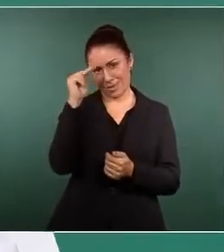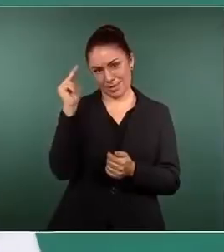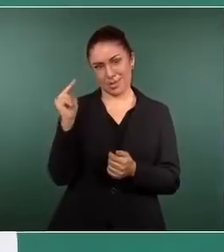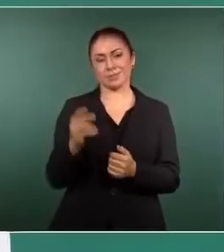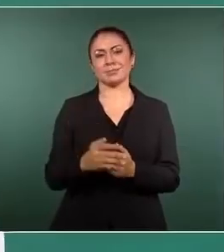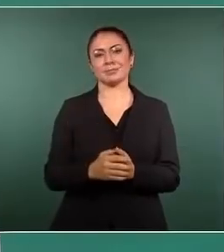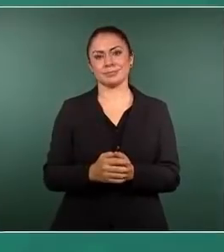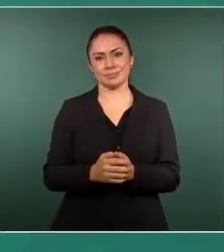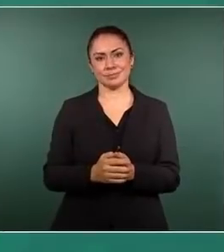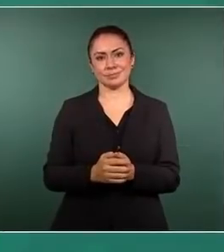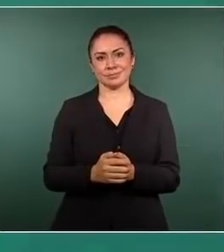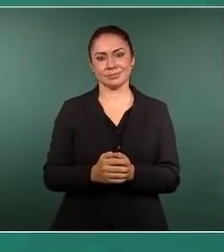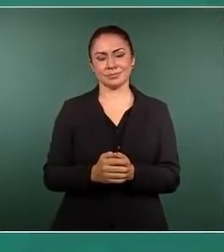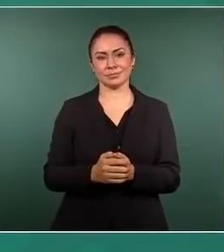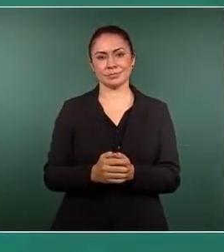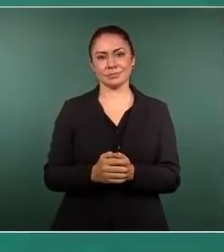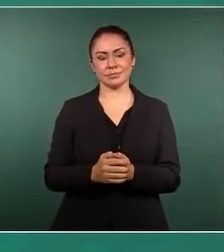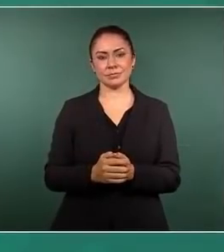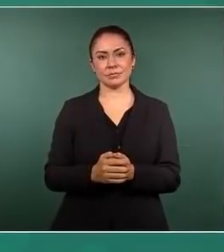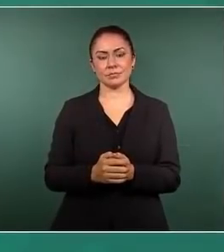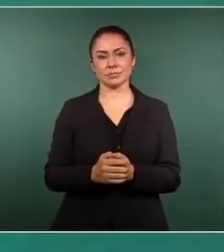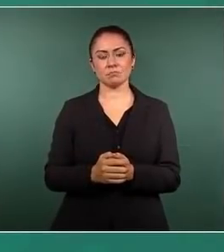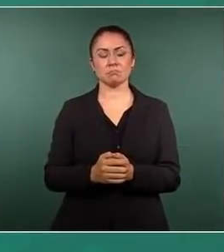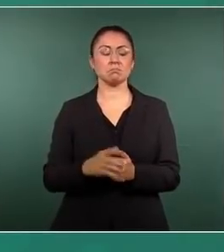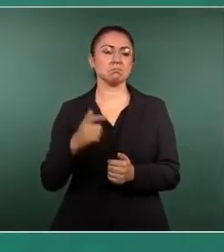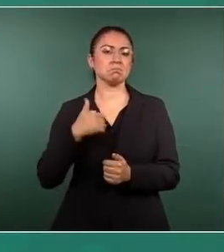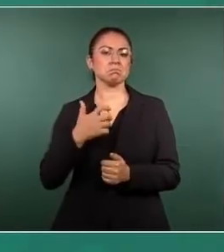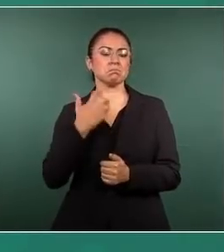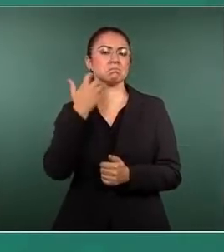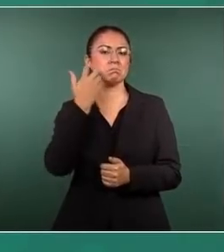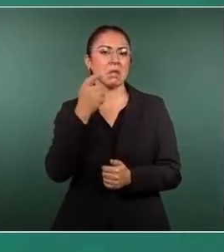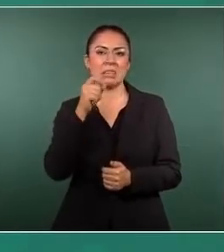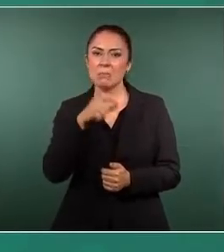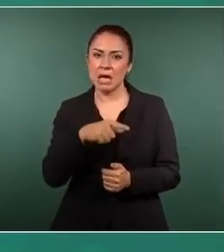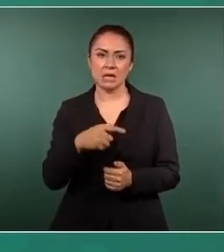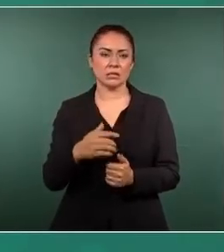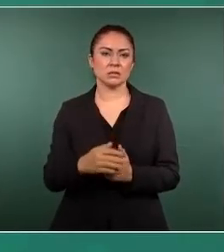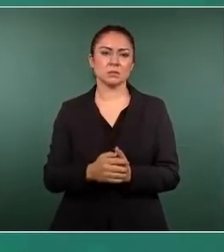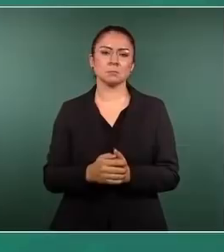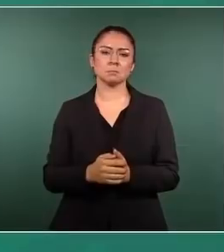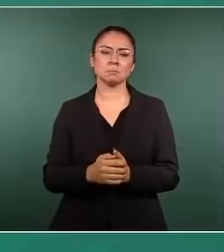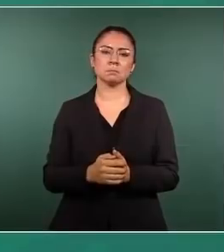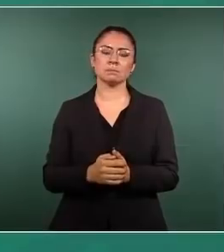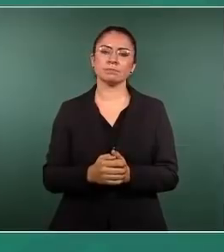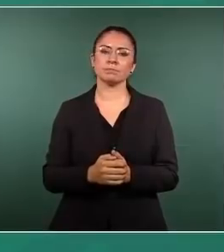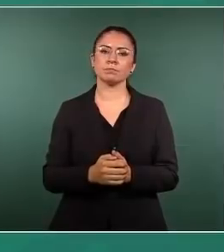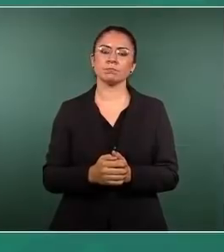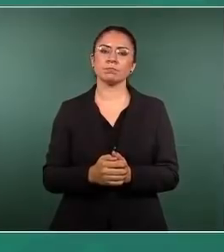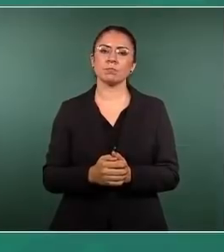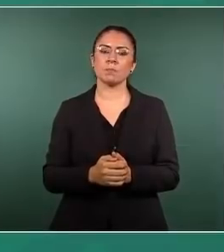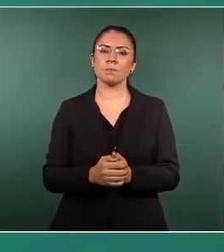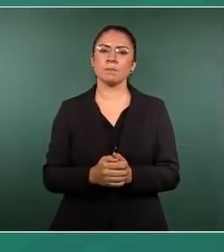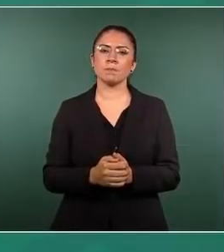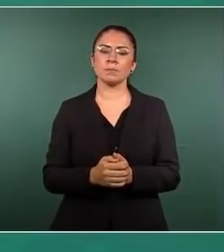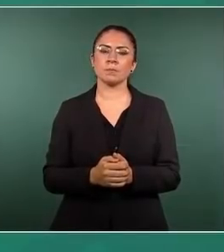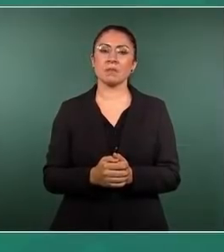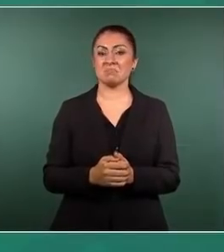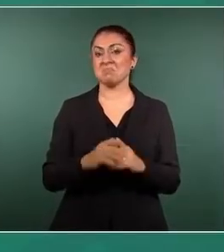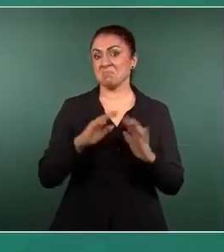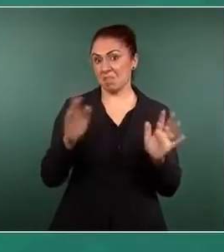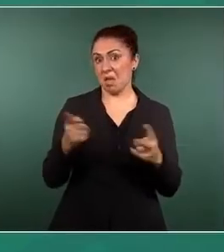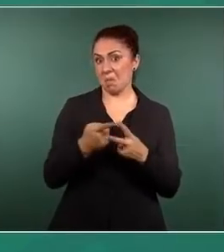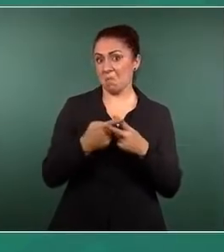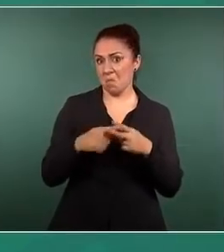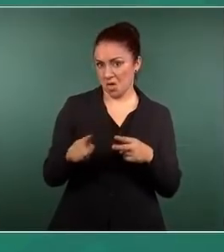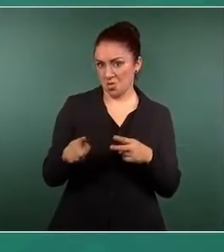nayarit quiero también informar que ya comenzó